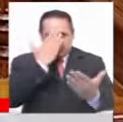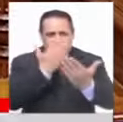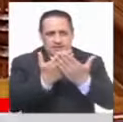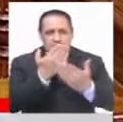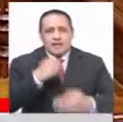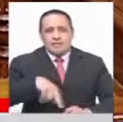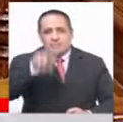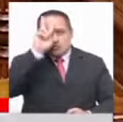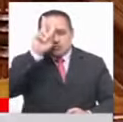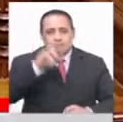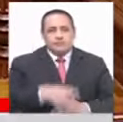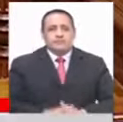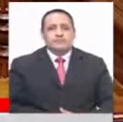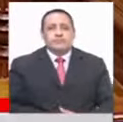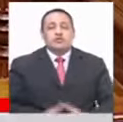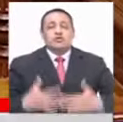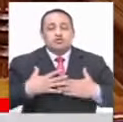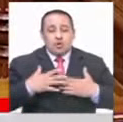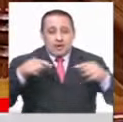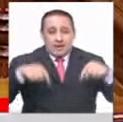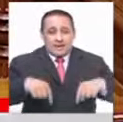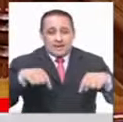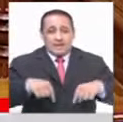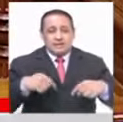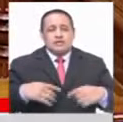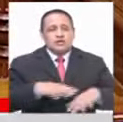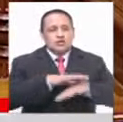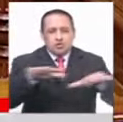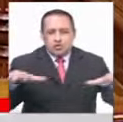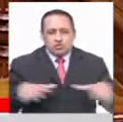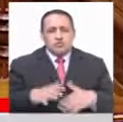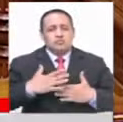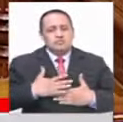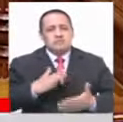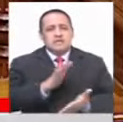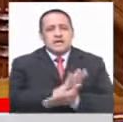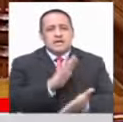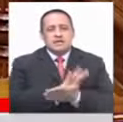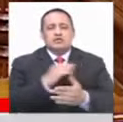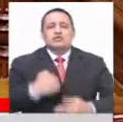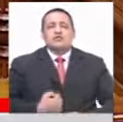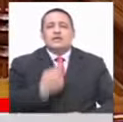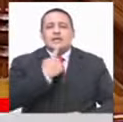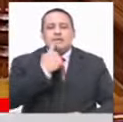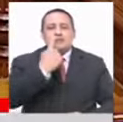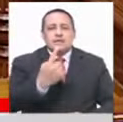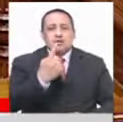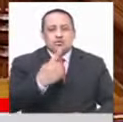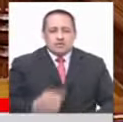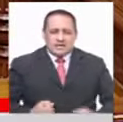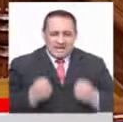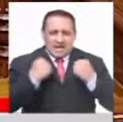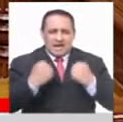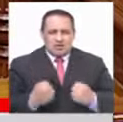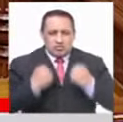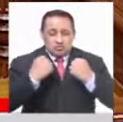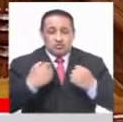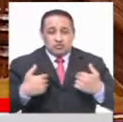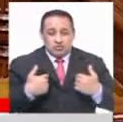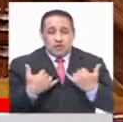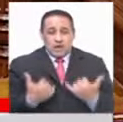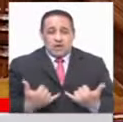país. Estoy aquí y con toda la tranquilidad les digo que la lucha que libro